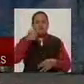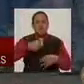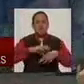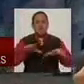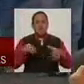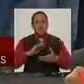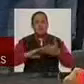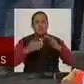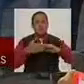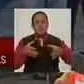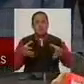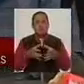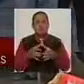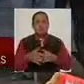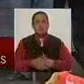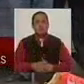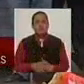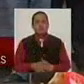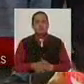de Uracusa.